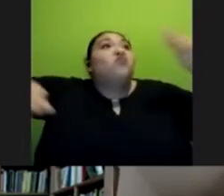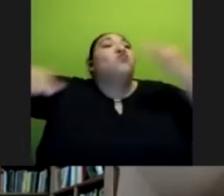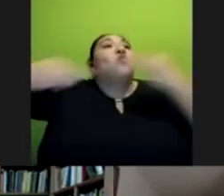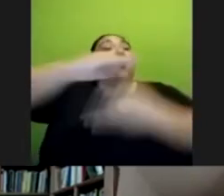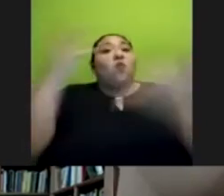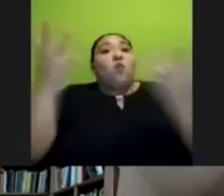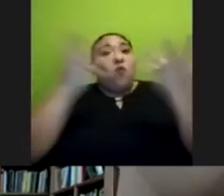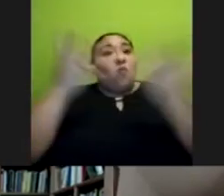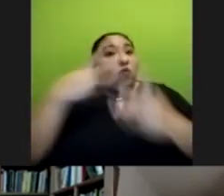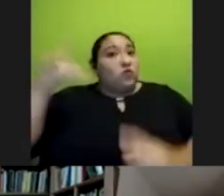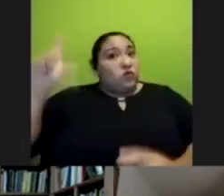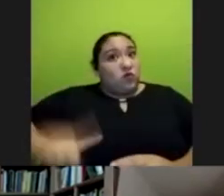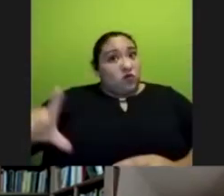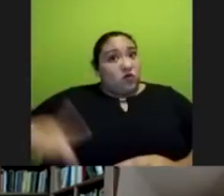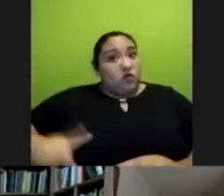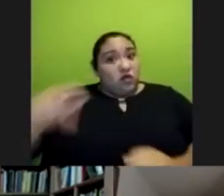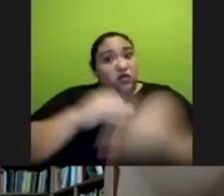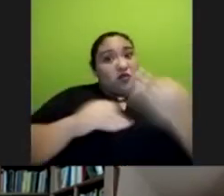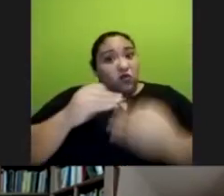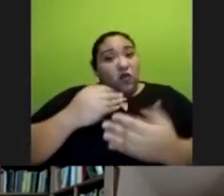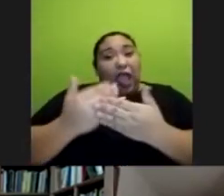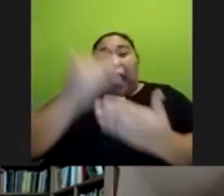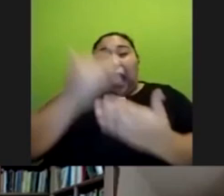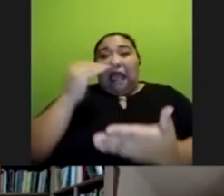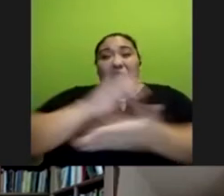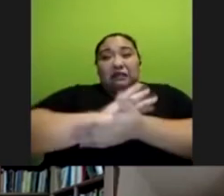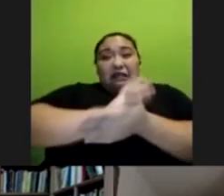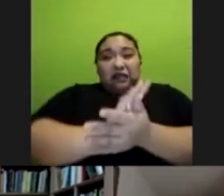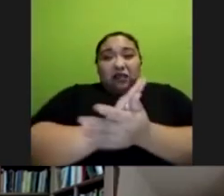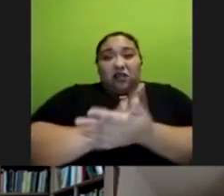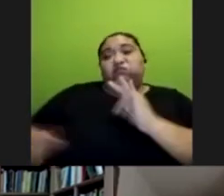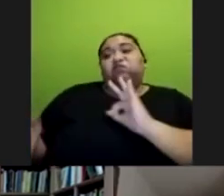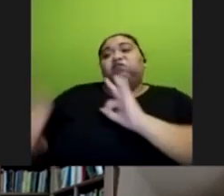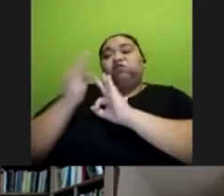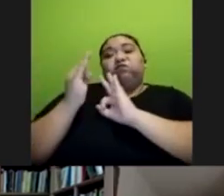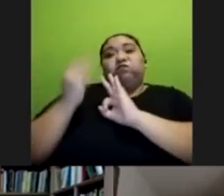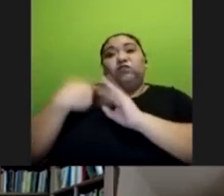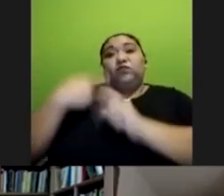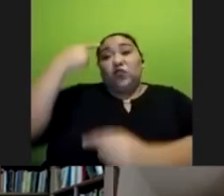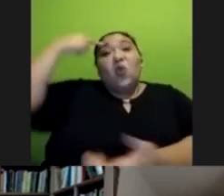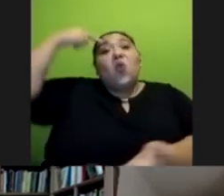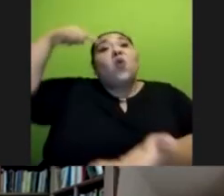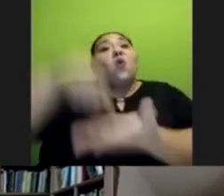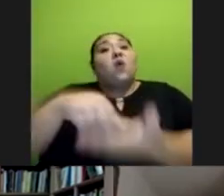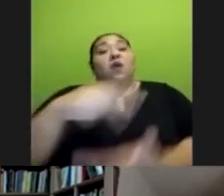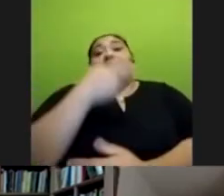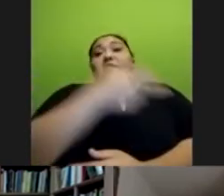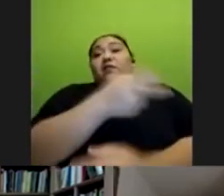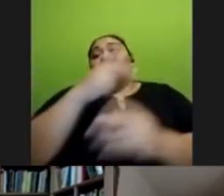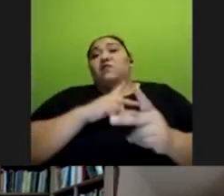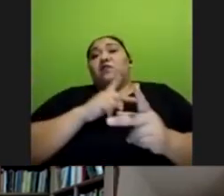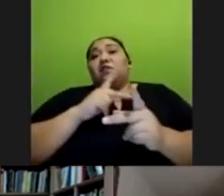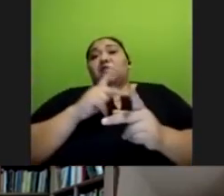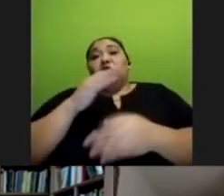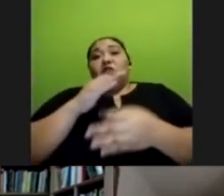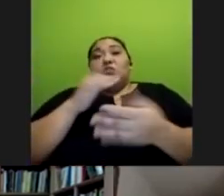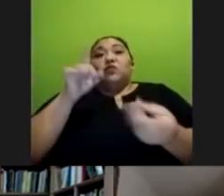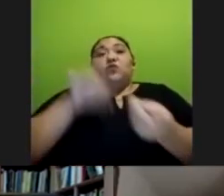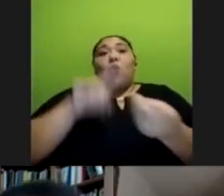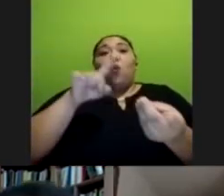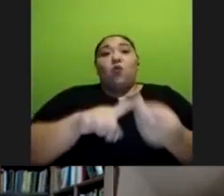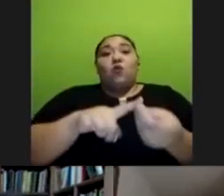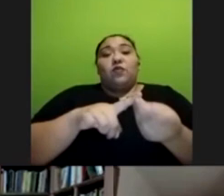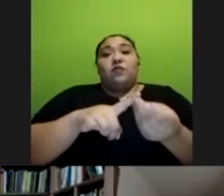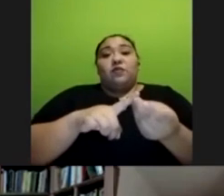discriminación, antidiscriminación. Yo creo que esa es una parte en que el Estado está fallando y hay que recordárselo. Y